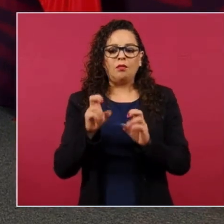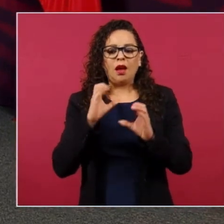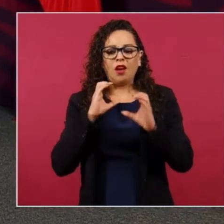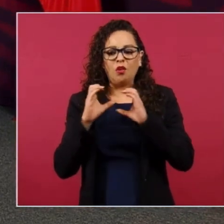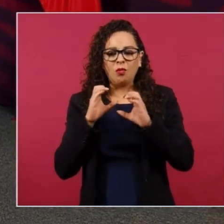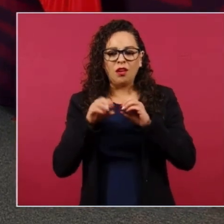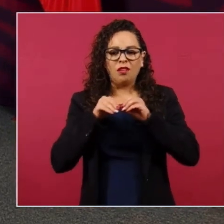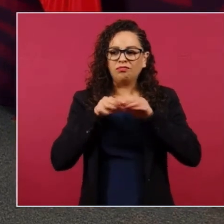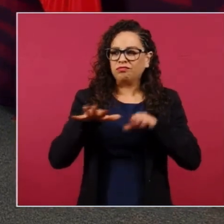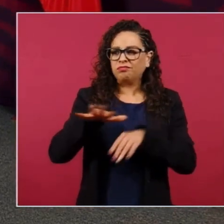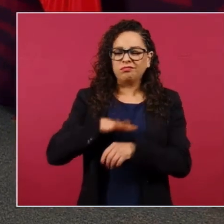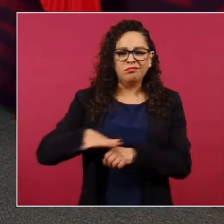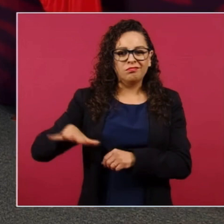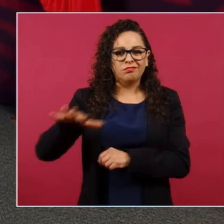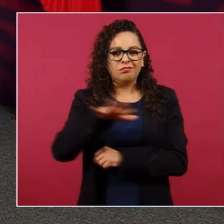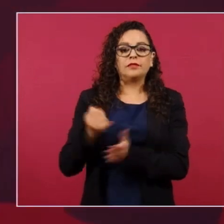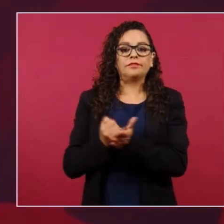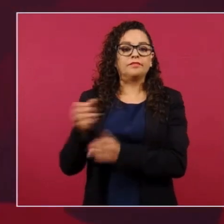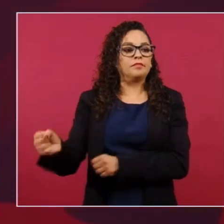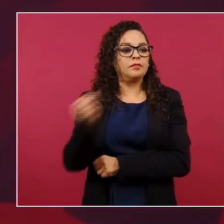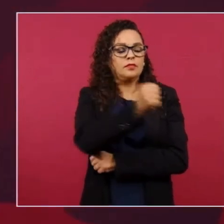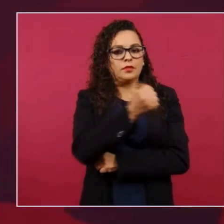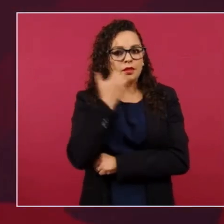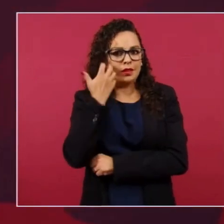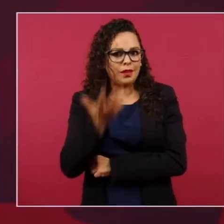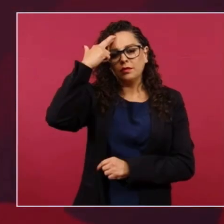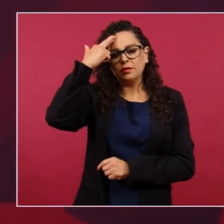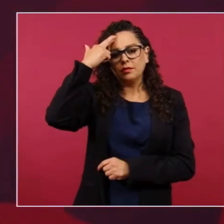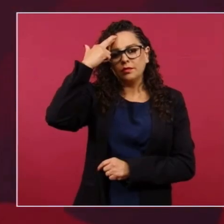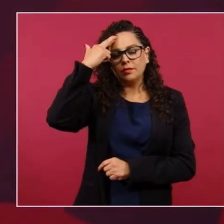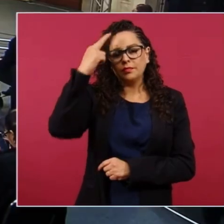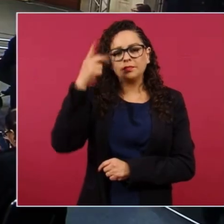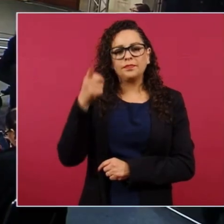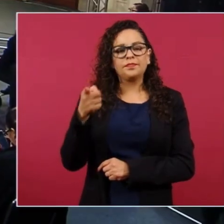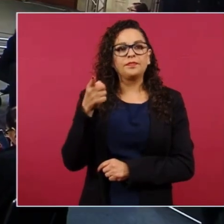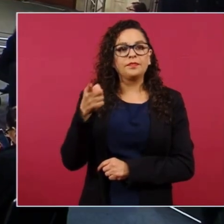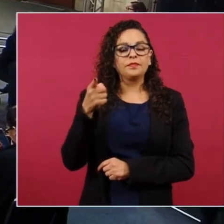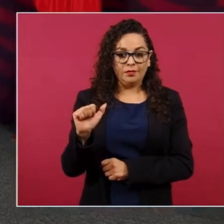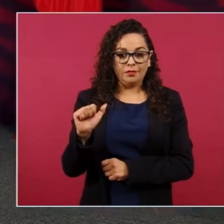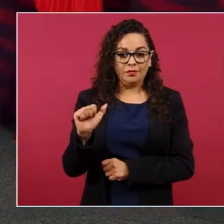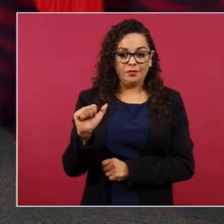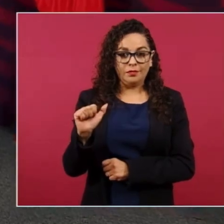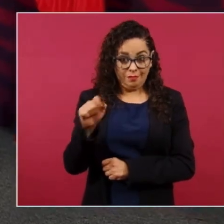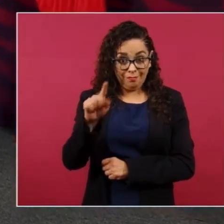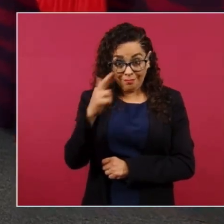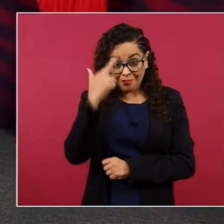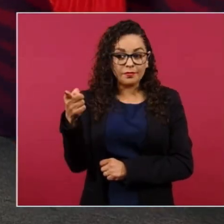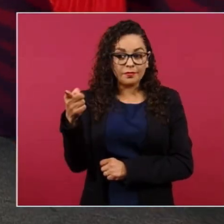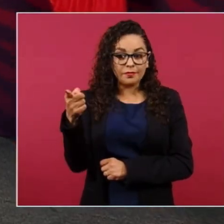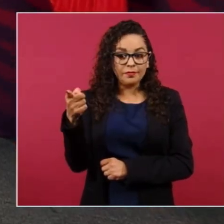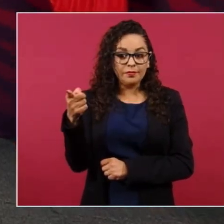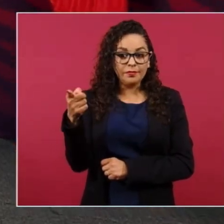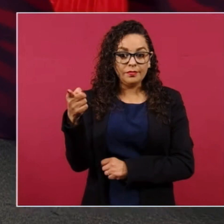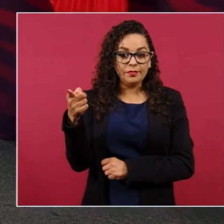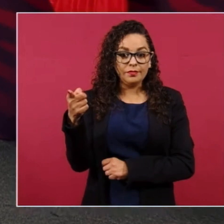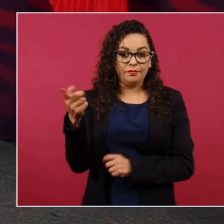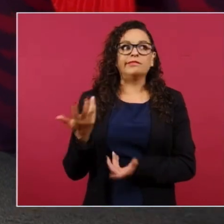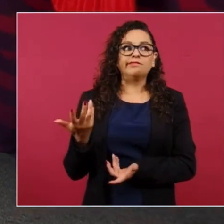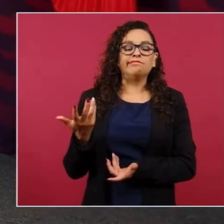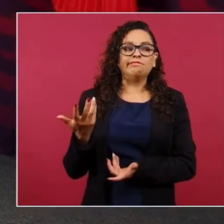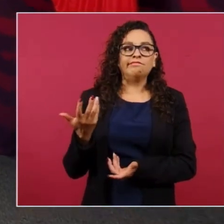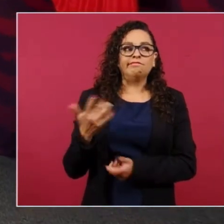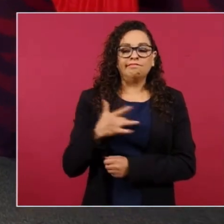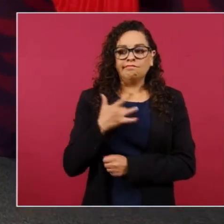tenía muy buenas relaciones con los medios de información. ¿Se acuerdan de lo de Frida Sofía? Entonces, pues